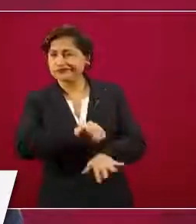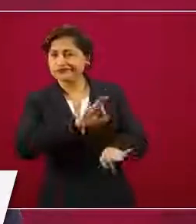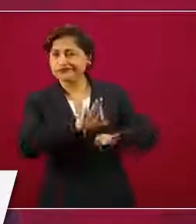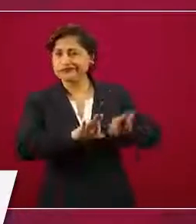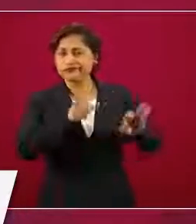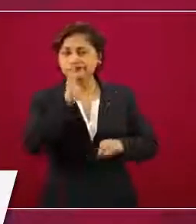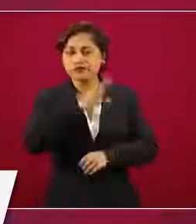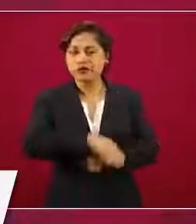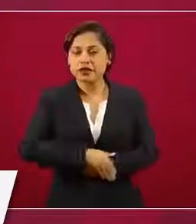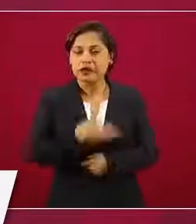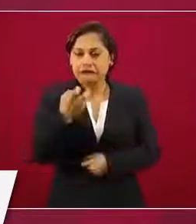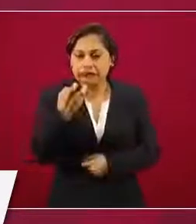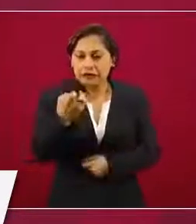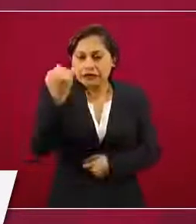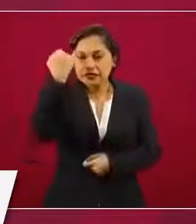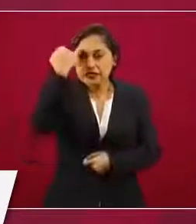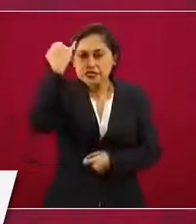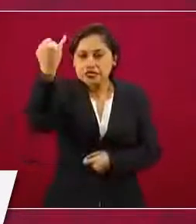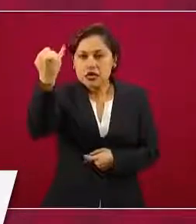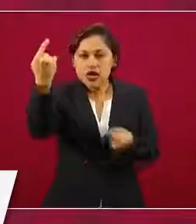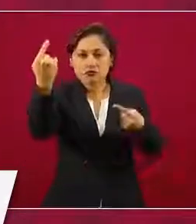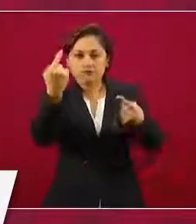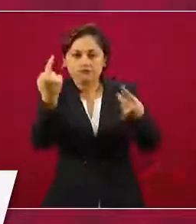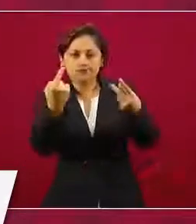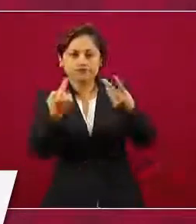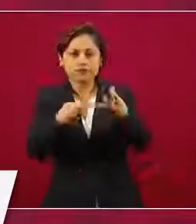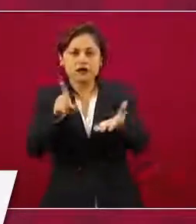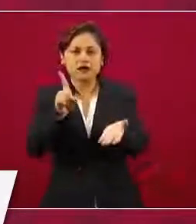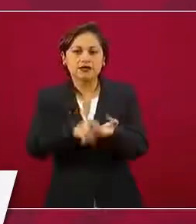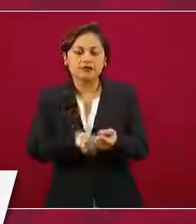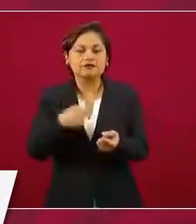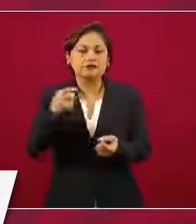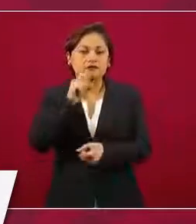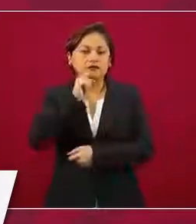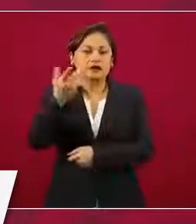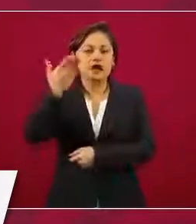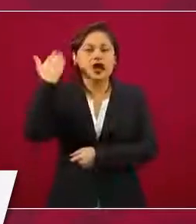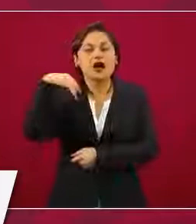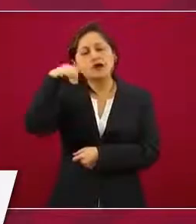todo eso, y el que no tranza, no avanza,